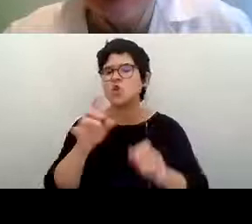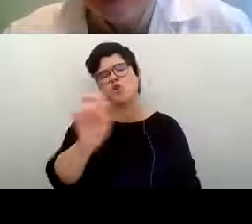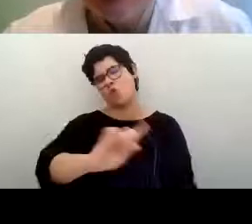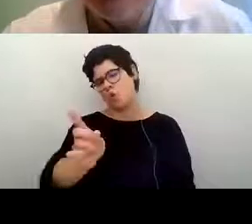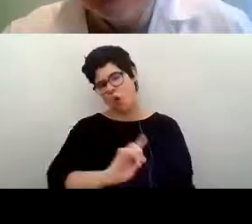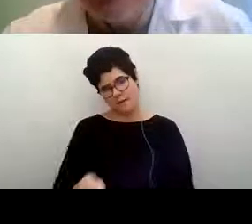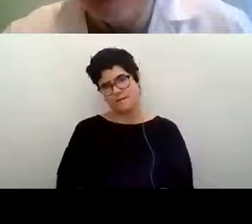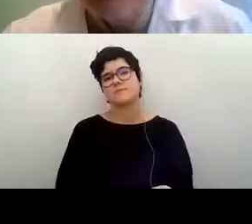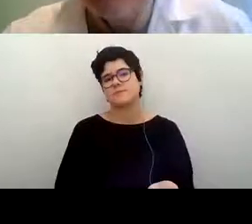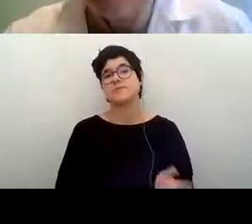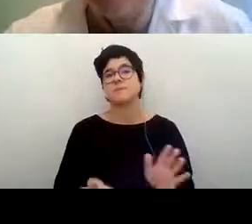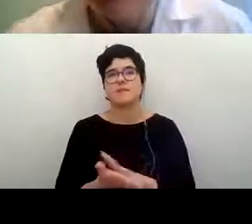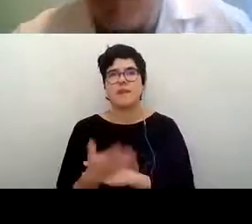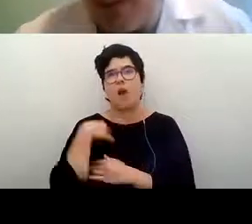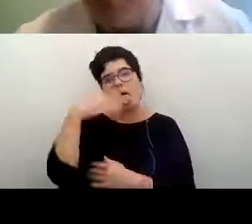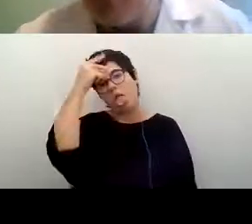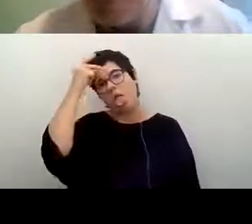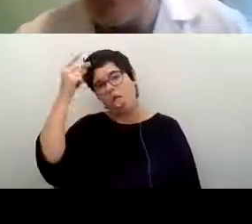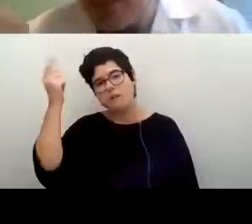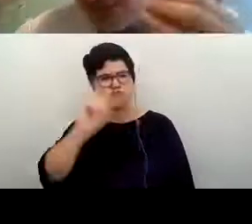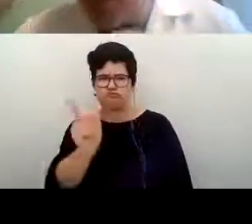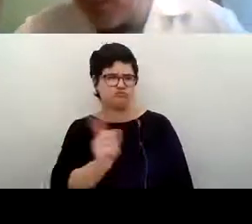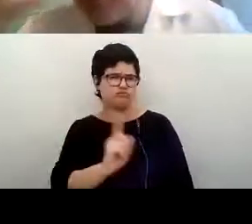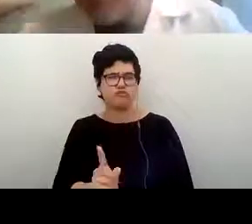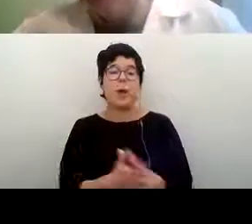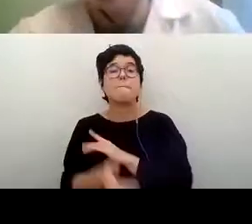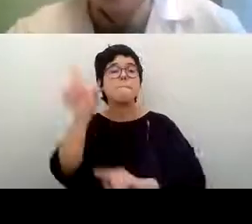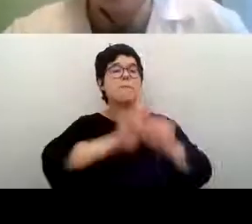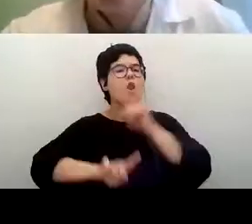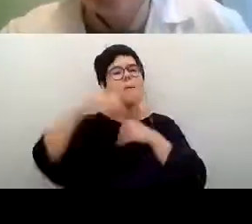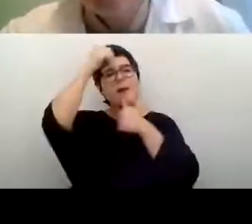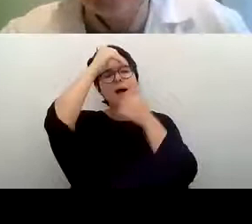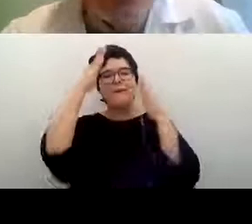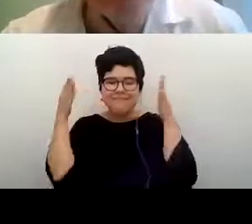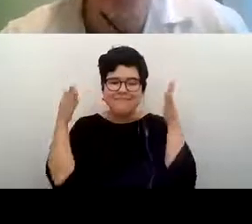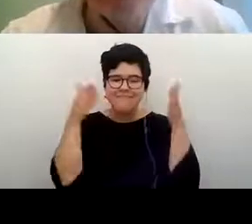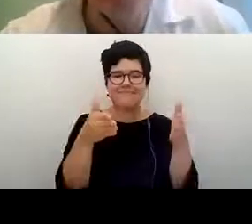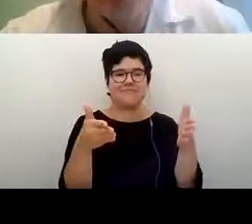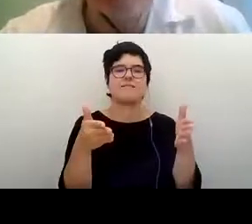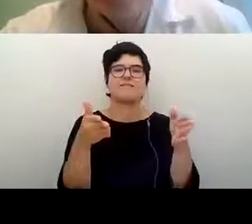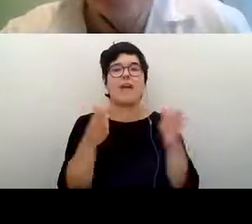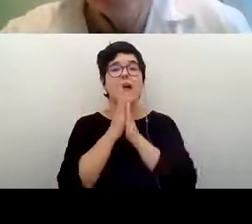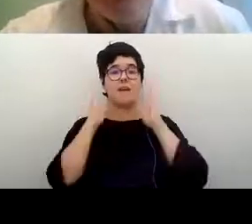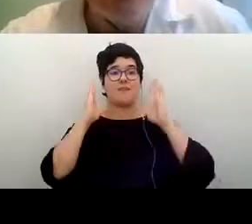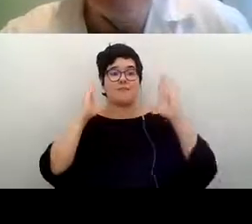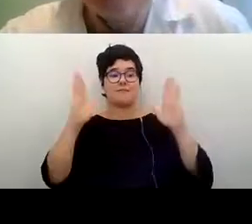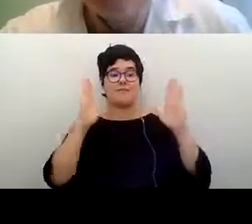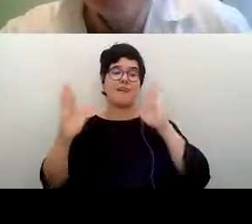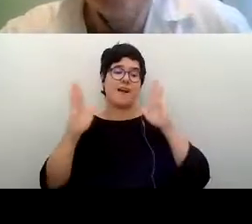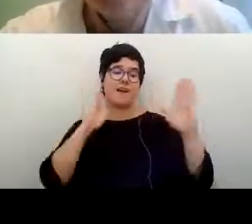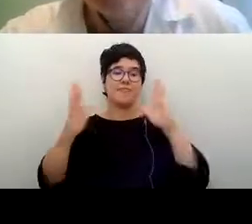de demencia, sino más bien de un problema de concentración, de fijación de la memoria. Y esto lo solemos ver